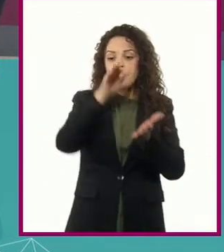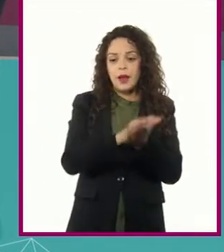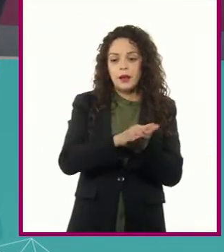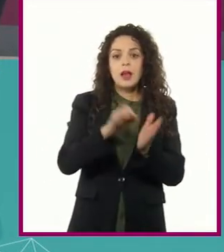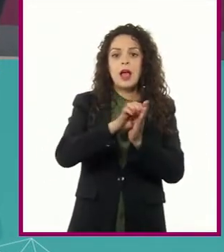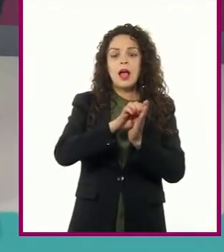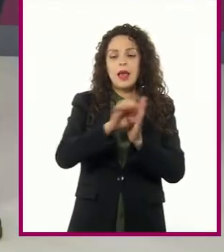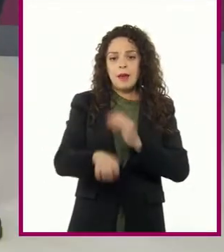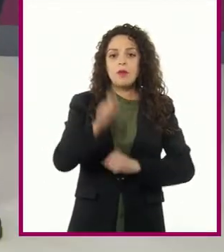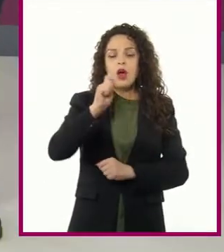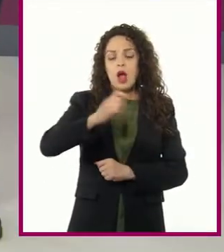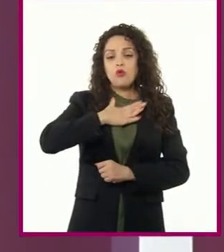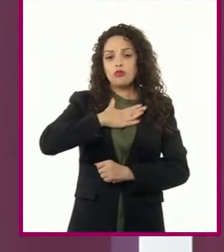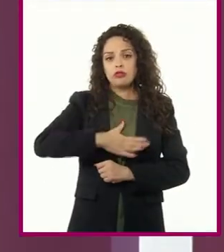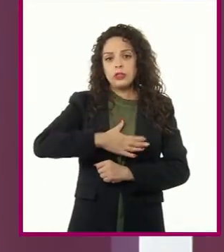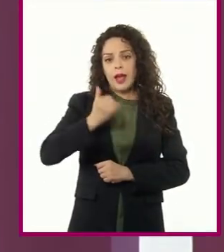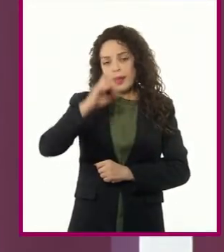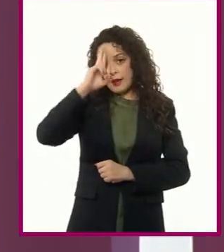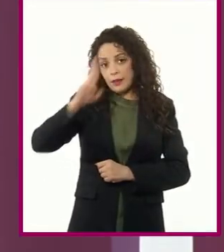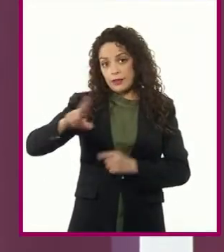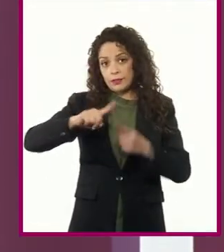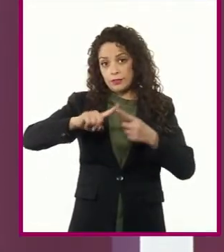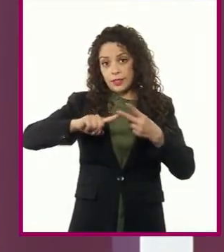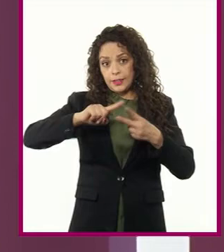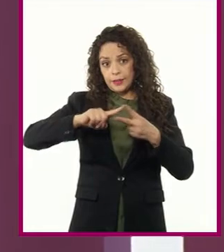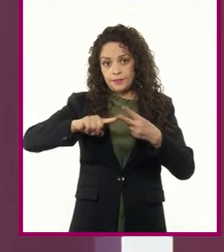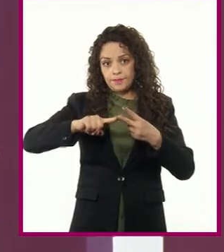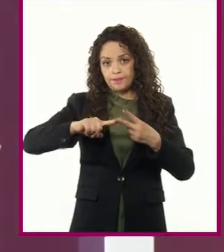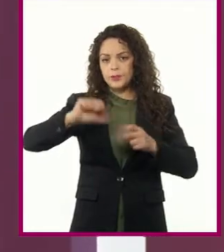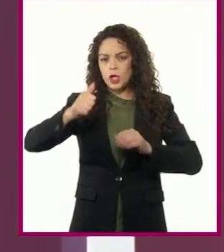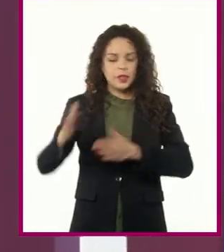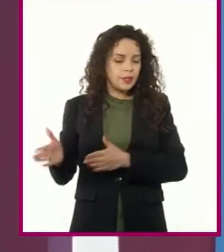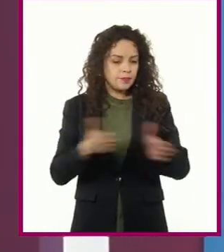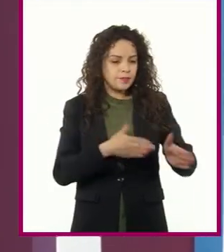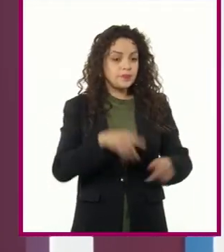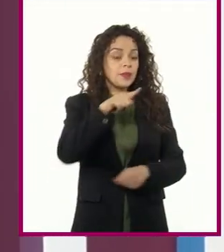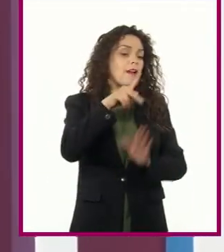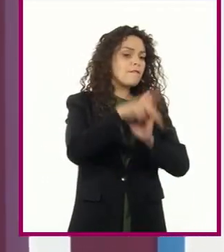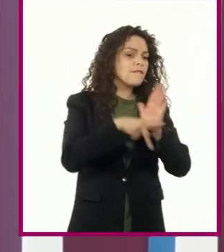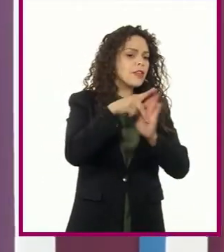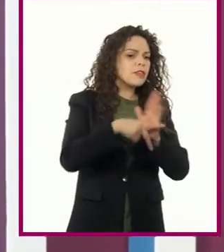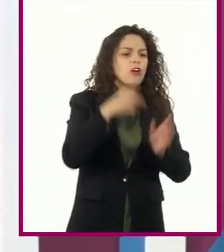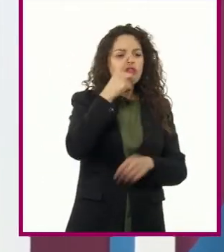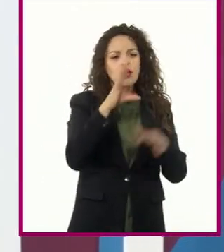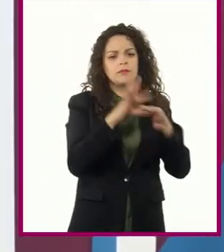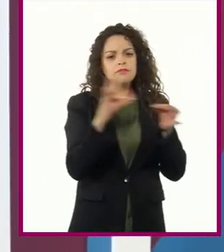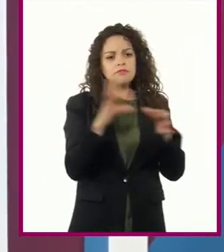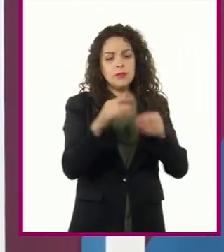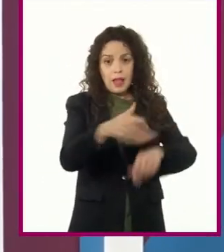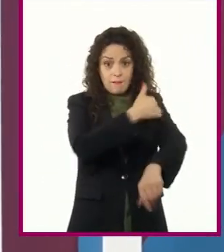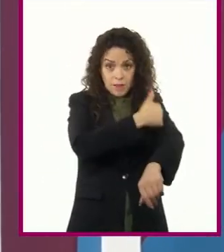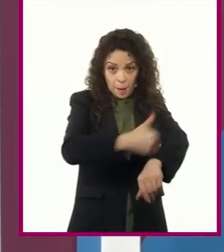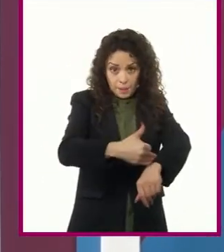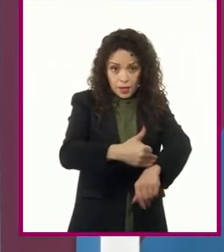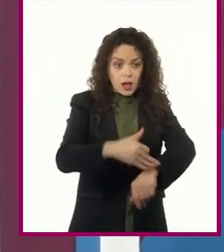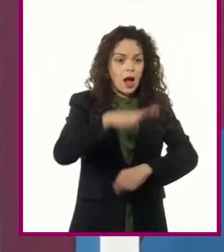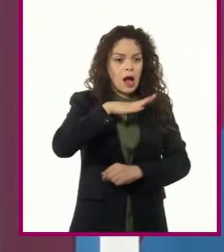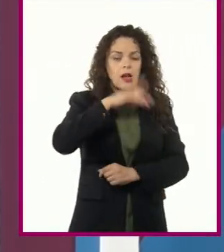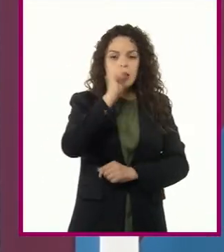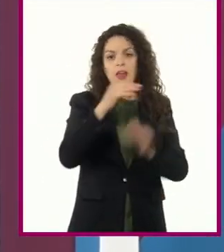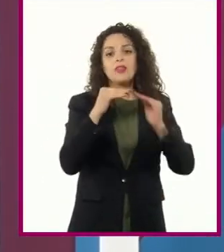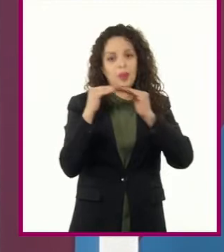justicia y el respeto. Por otro lado, maestro, en el video también se menciona que en la familia está presente